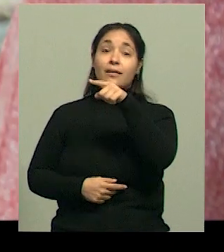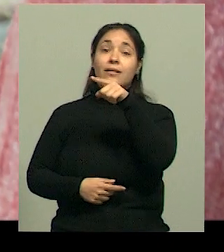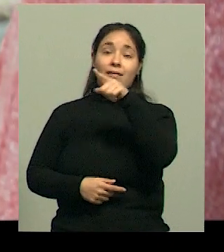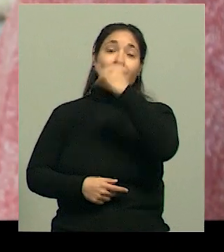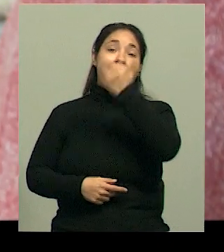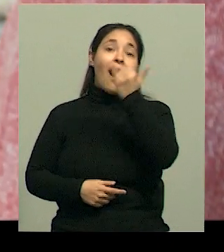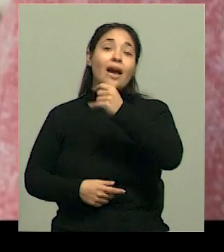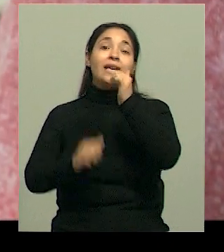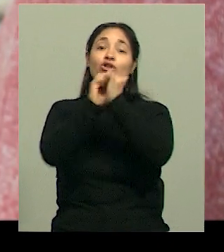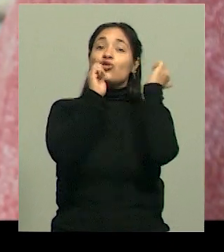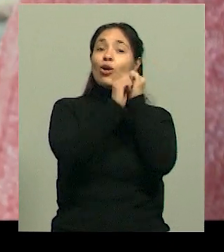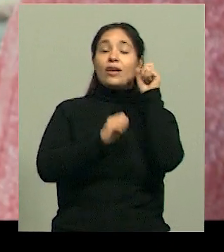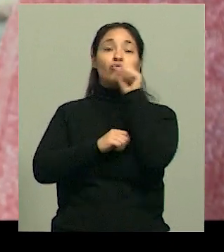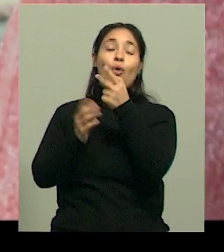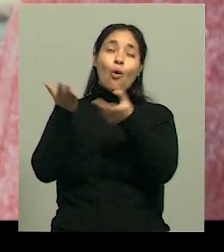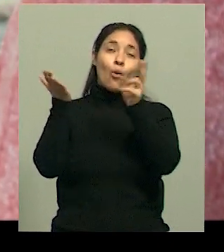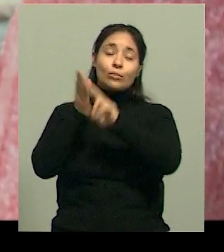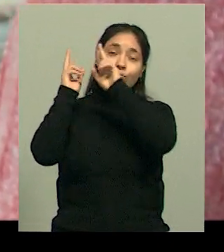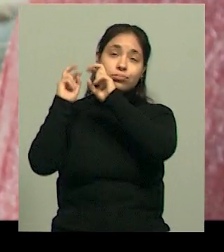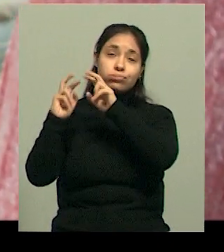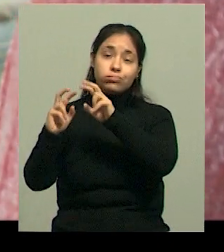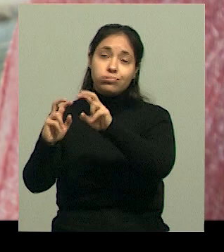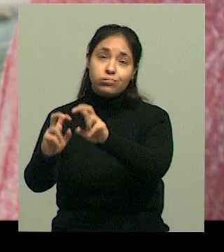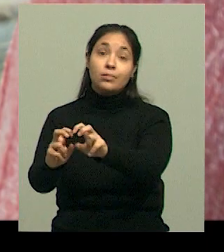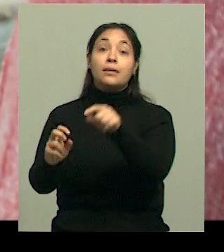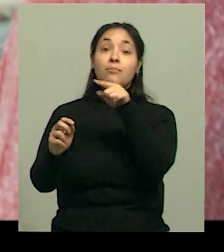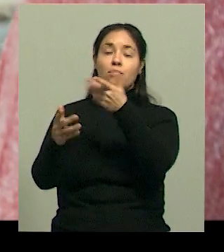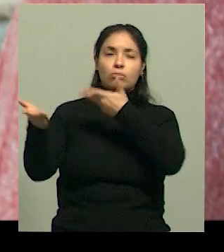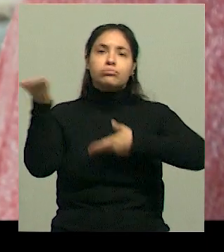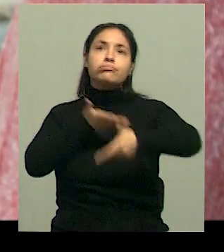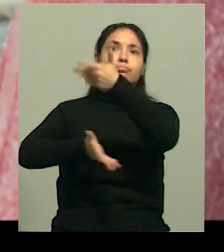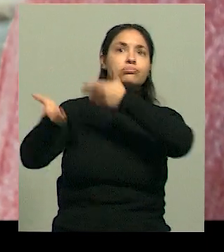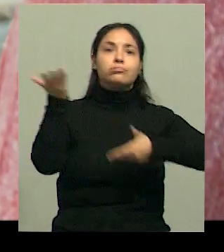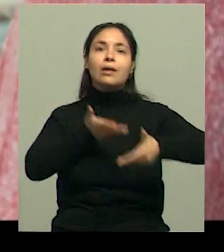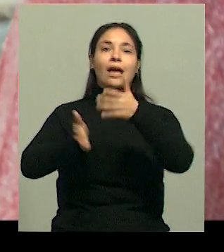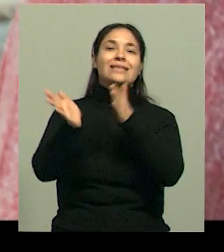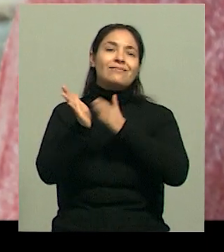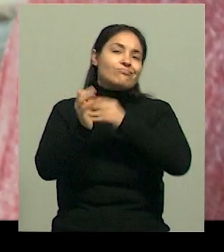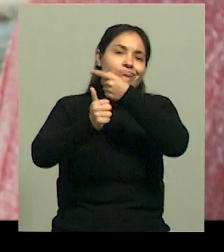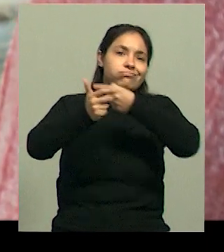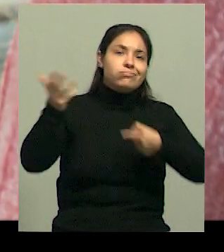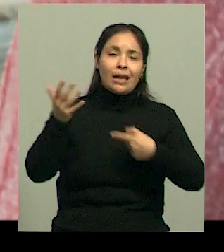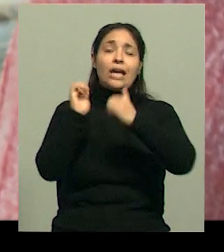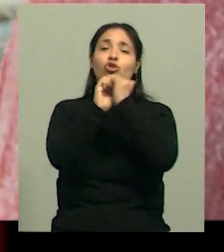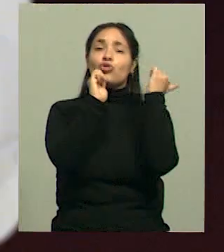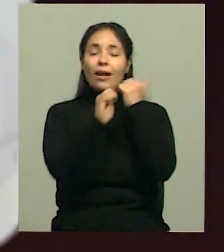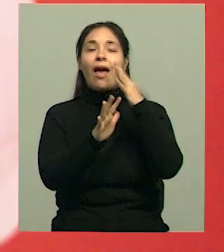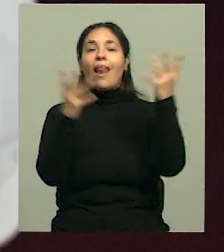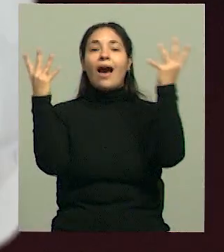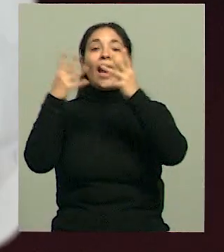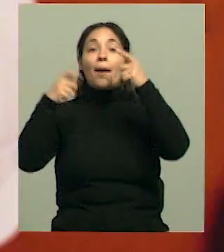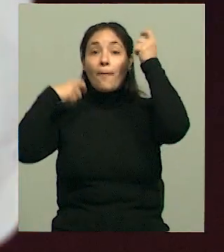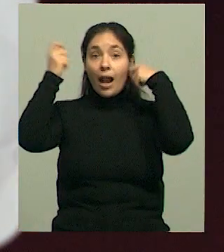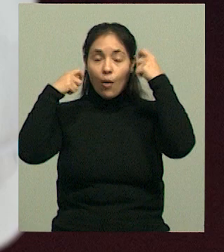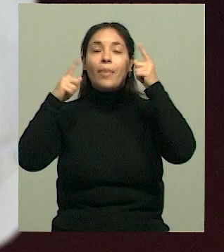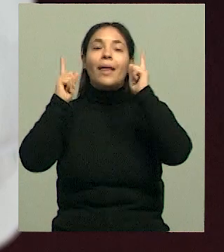de la propia historia muy importante, donde se están intercambiando los archivos de la historia de la guerra del Paraguay o de la guerra